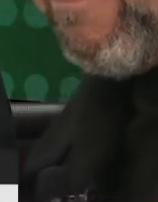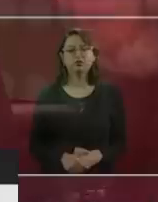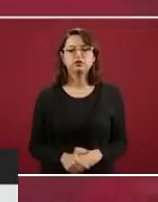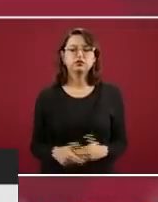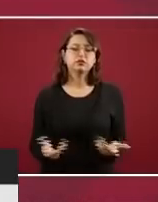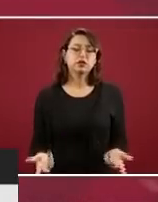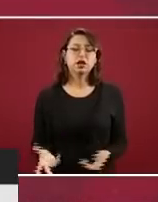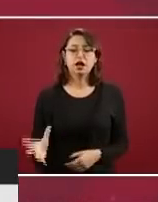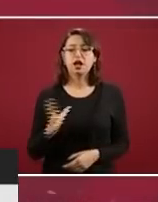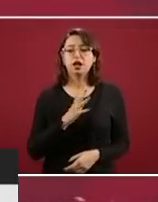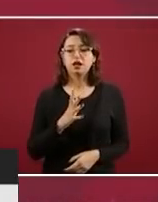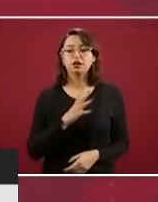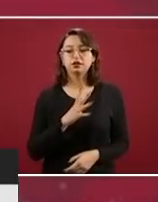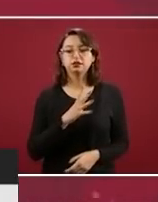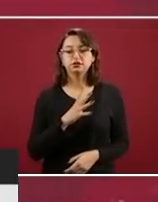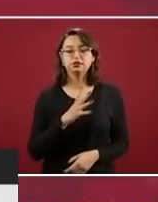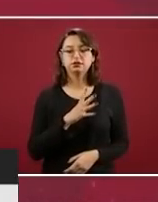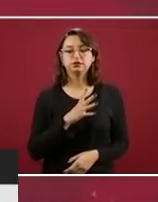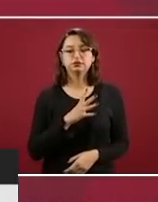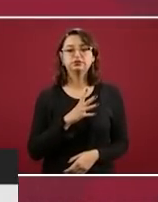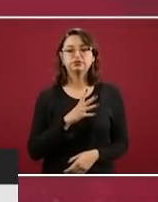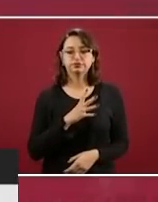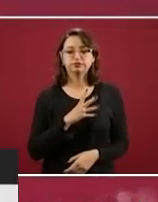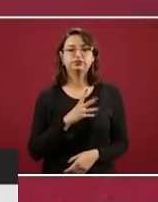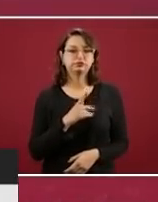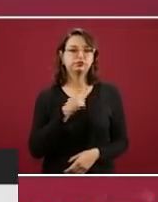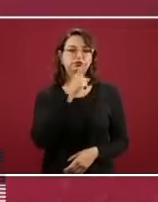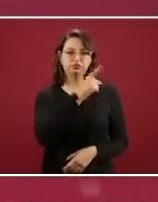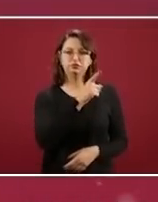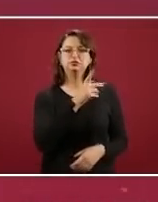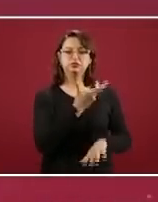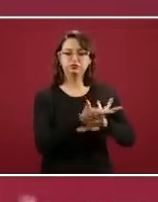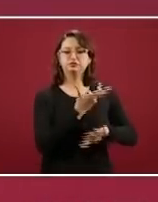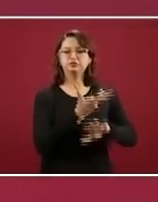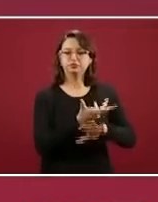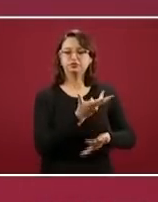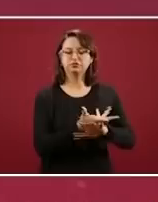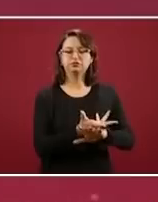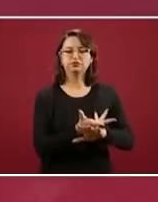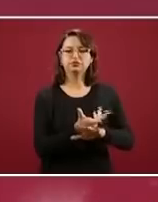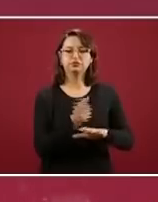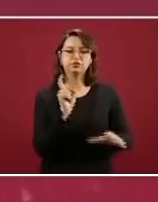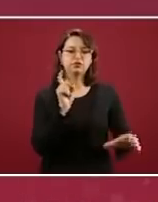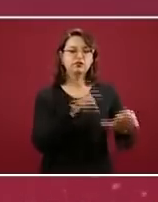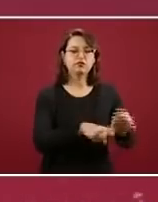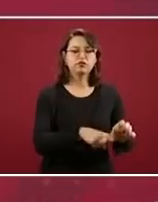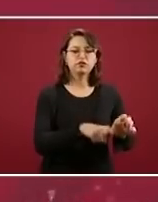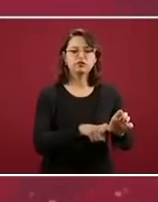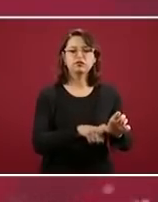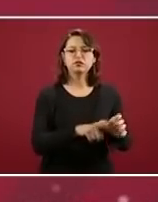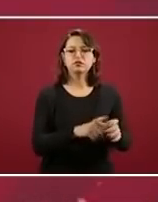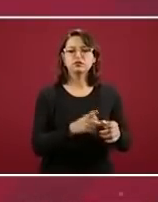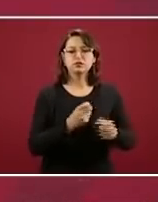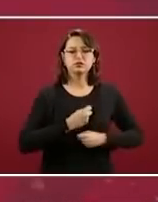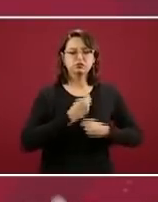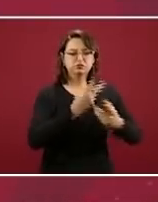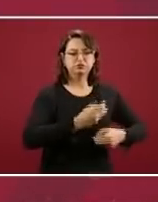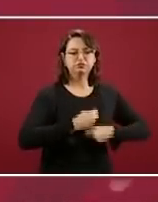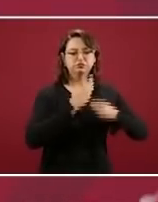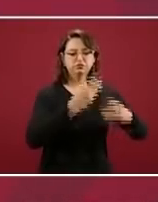si existe ese mecanismo d reducir